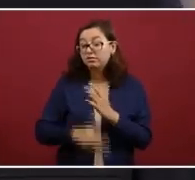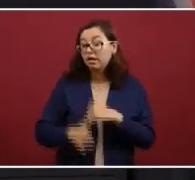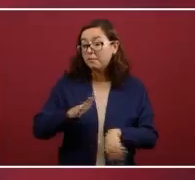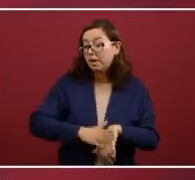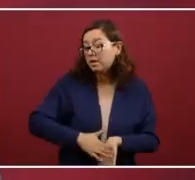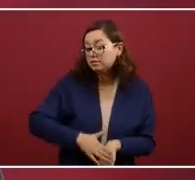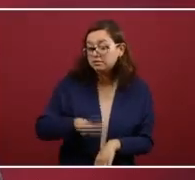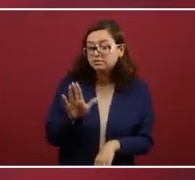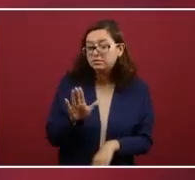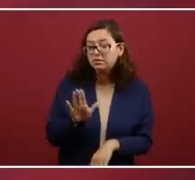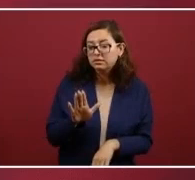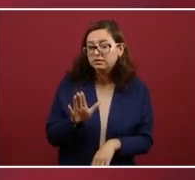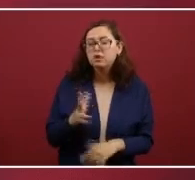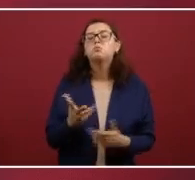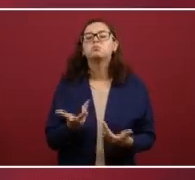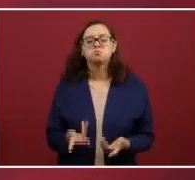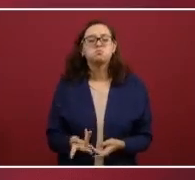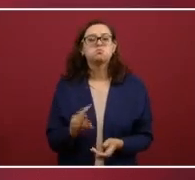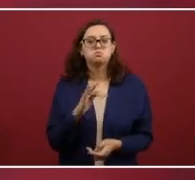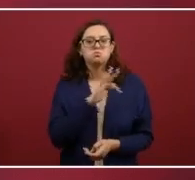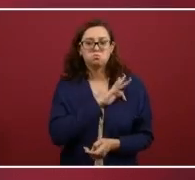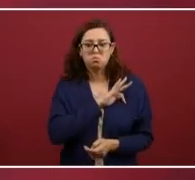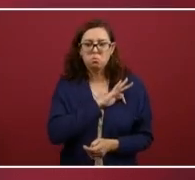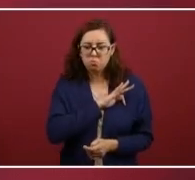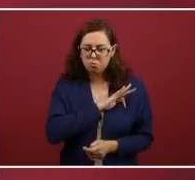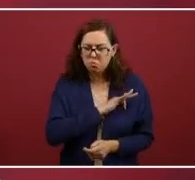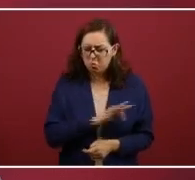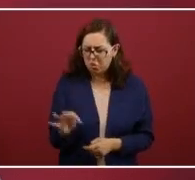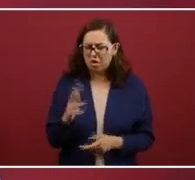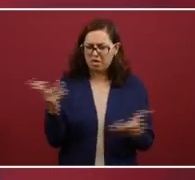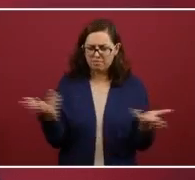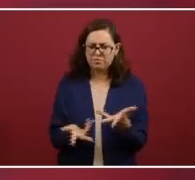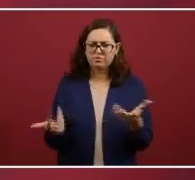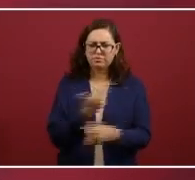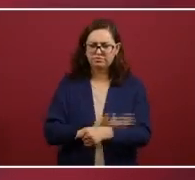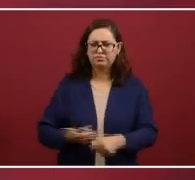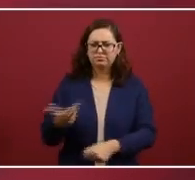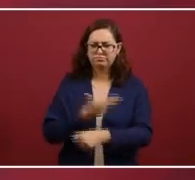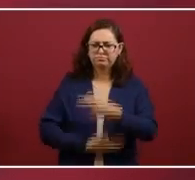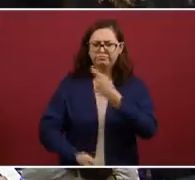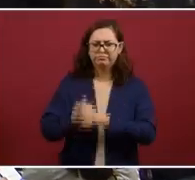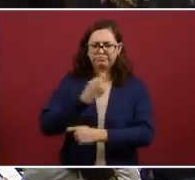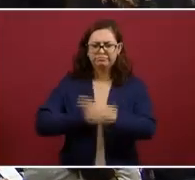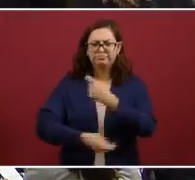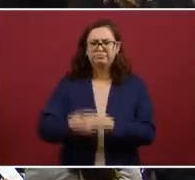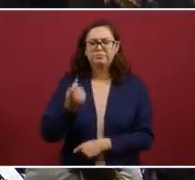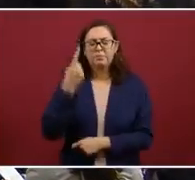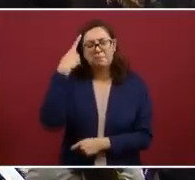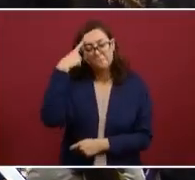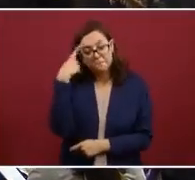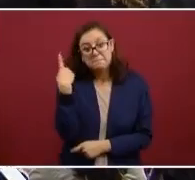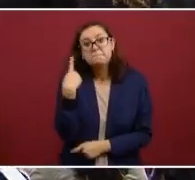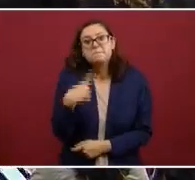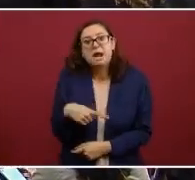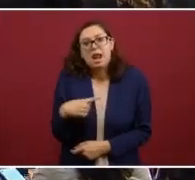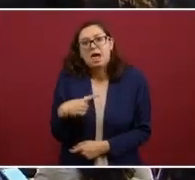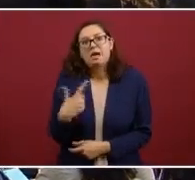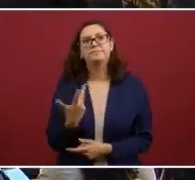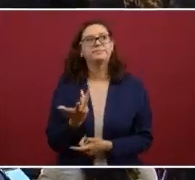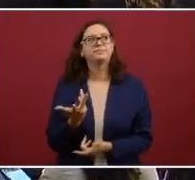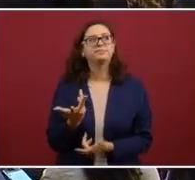se está en la mejor disposición para que no haya